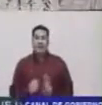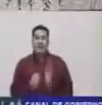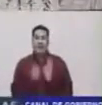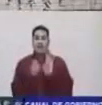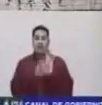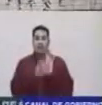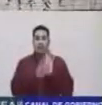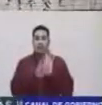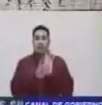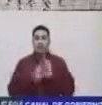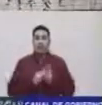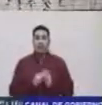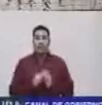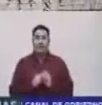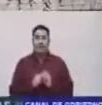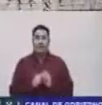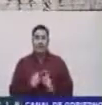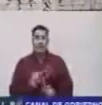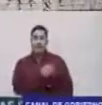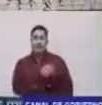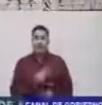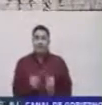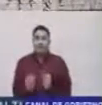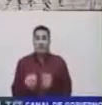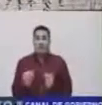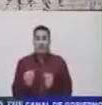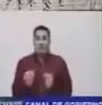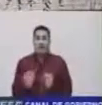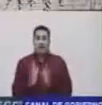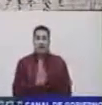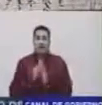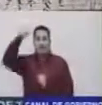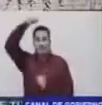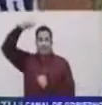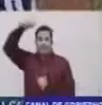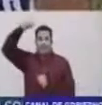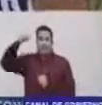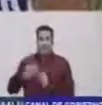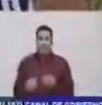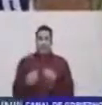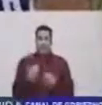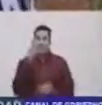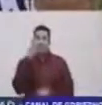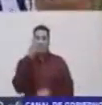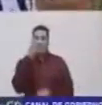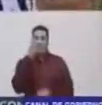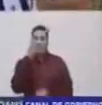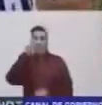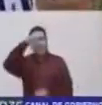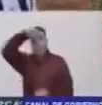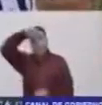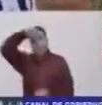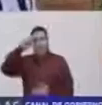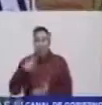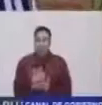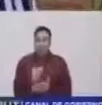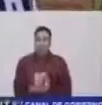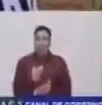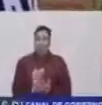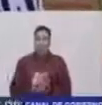Tenemos por ejemplo este huipil, que eso se practica en el pueblo Tutujil. Muchas mujeres se ganan la